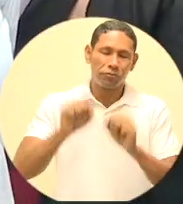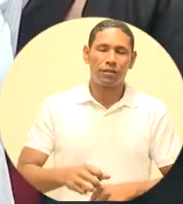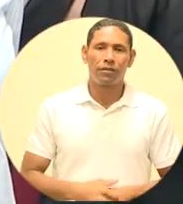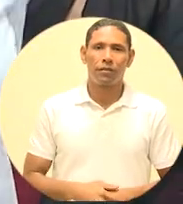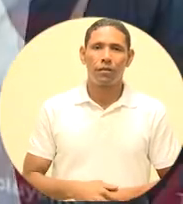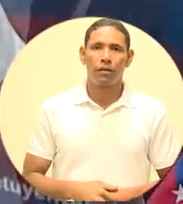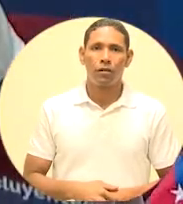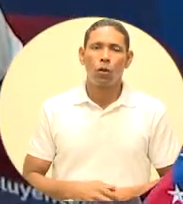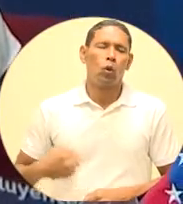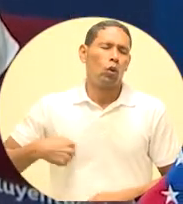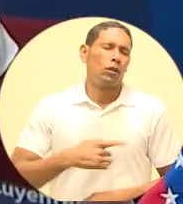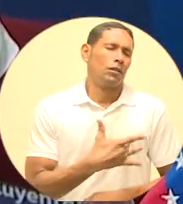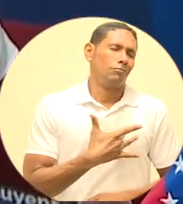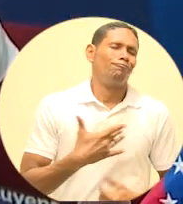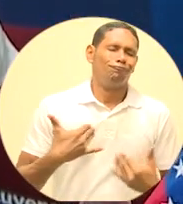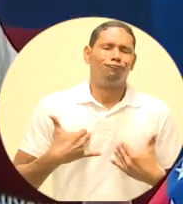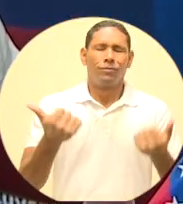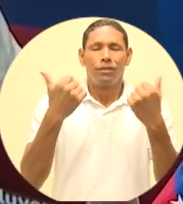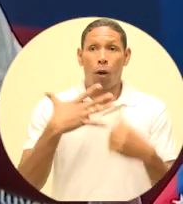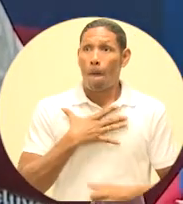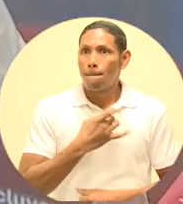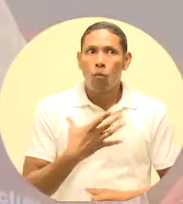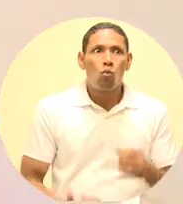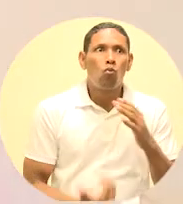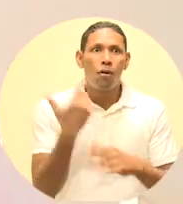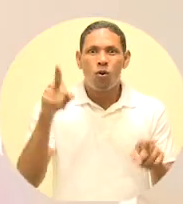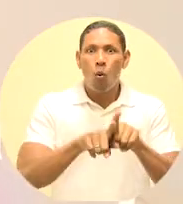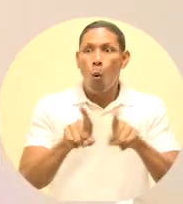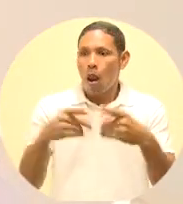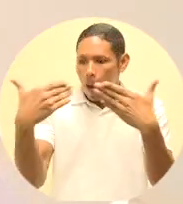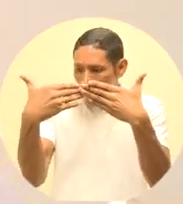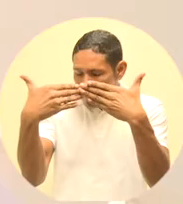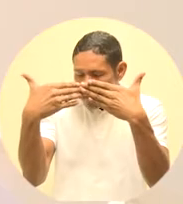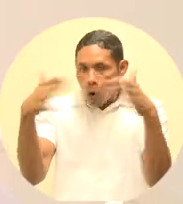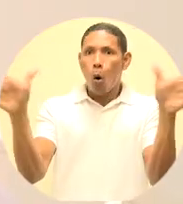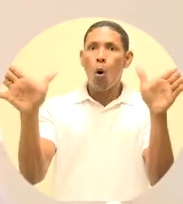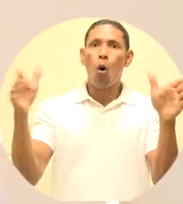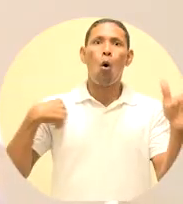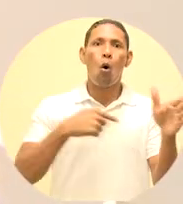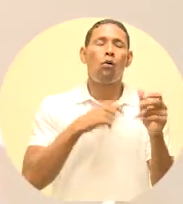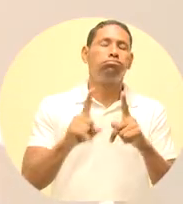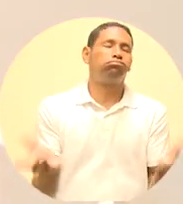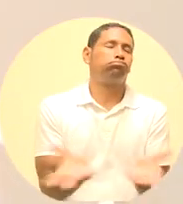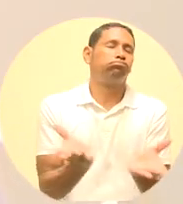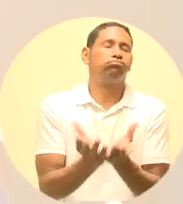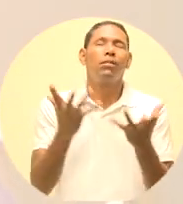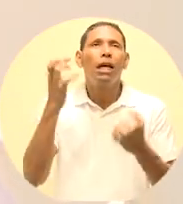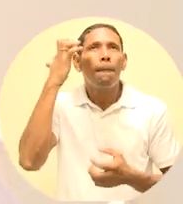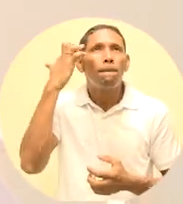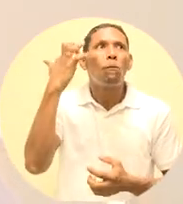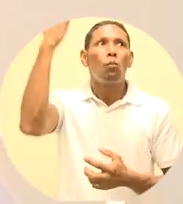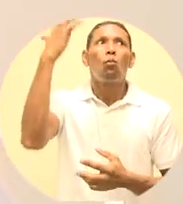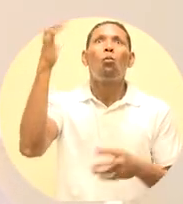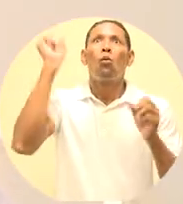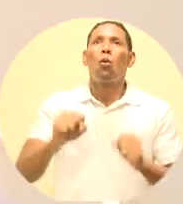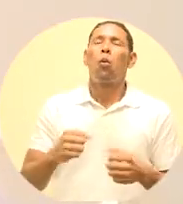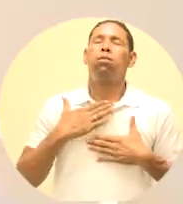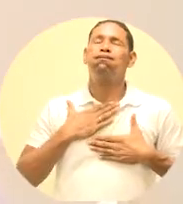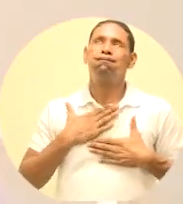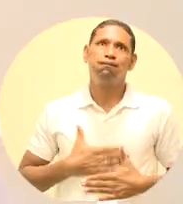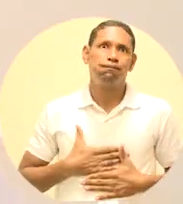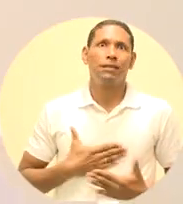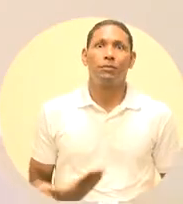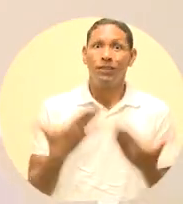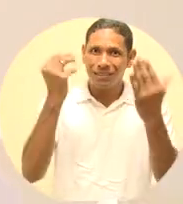núcleo familiar. Para nosotros es una gran oportunidad, de verdad, esta es una puerta súper grande que se nos abre a todos los estudiantes que queremos acceder a una educación